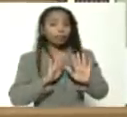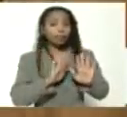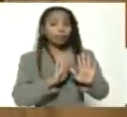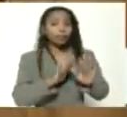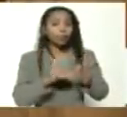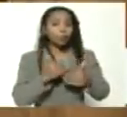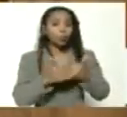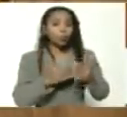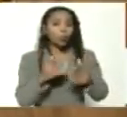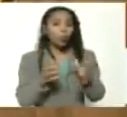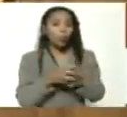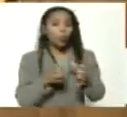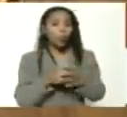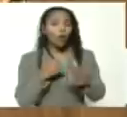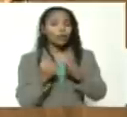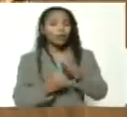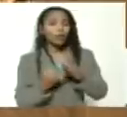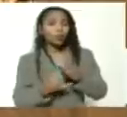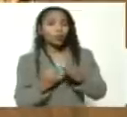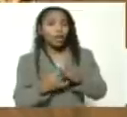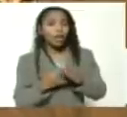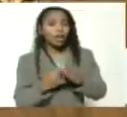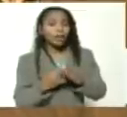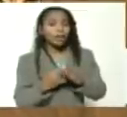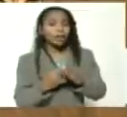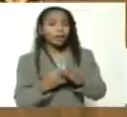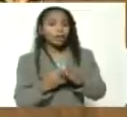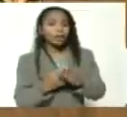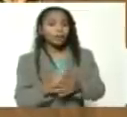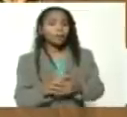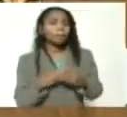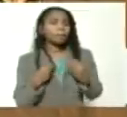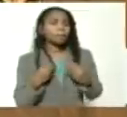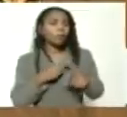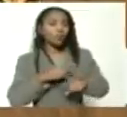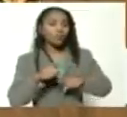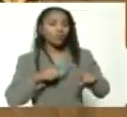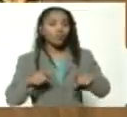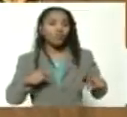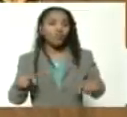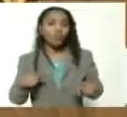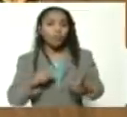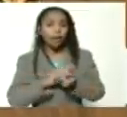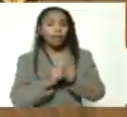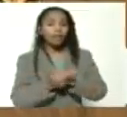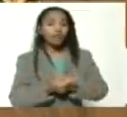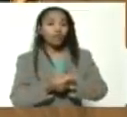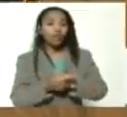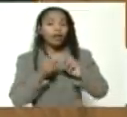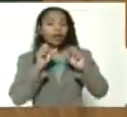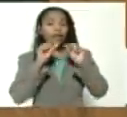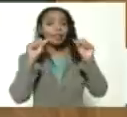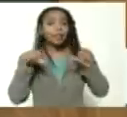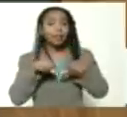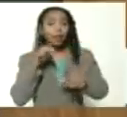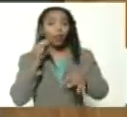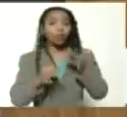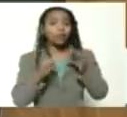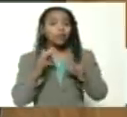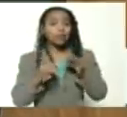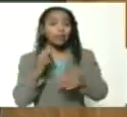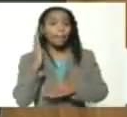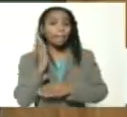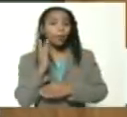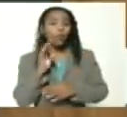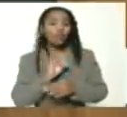comisión interinstitucional, interpoderes, para la coordinación de la transformación del sistema de justicia penal. Entre